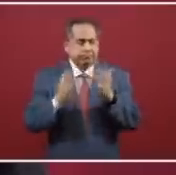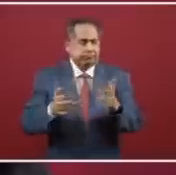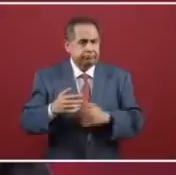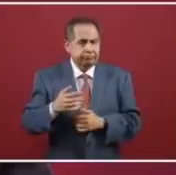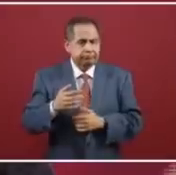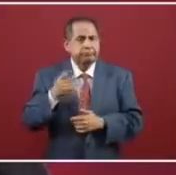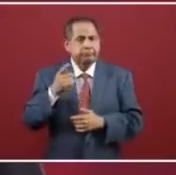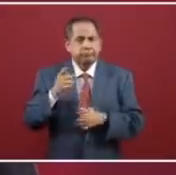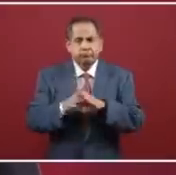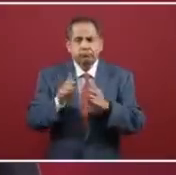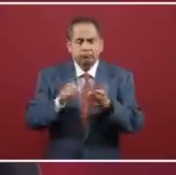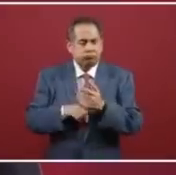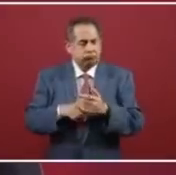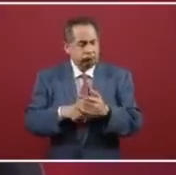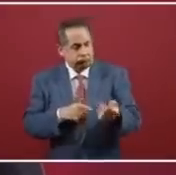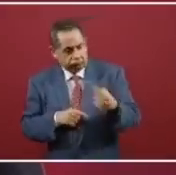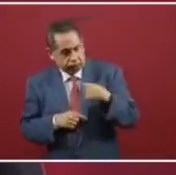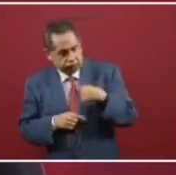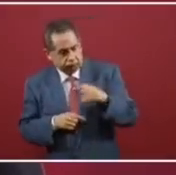mandar obedeciendo